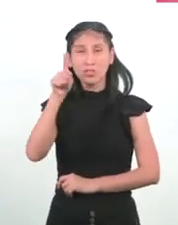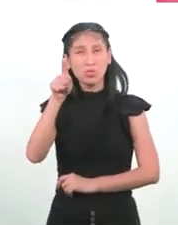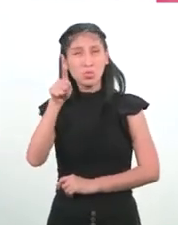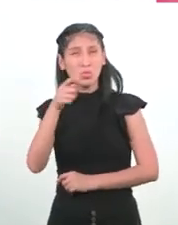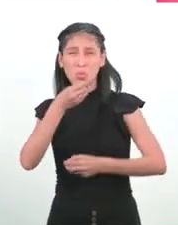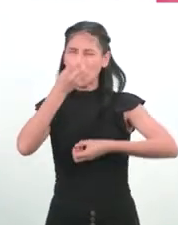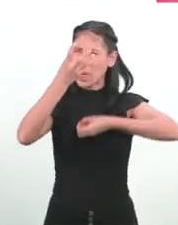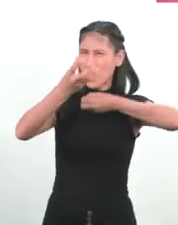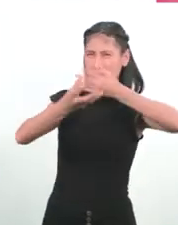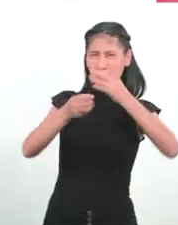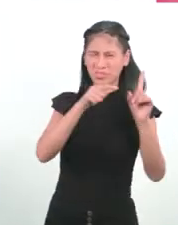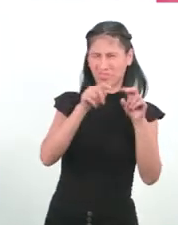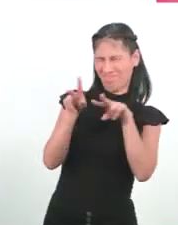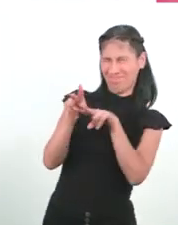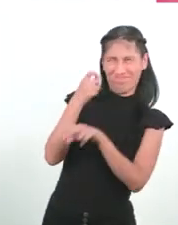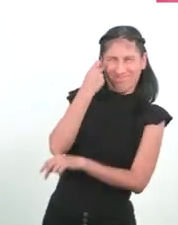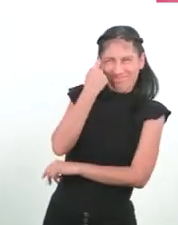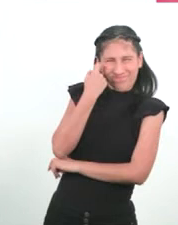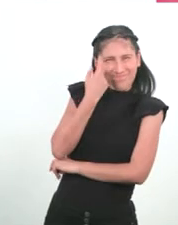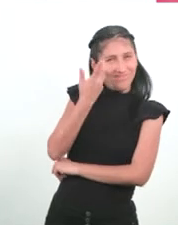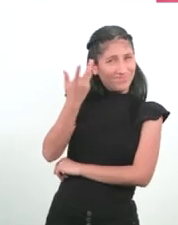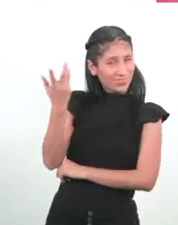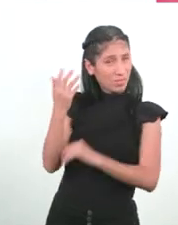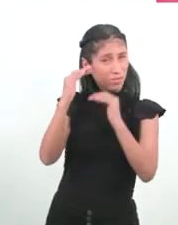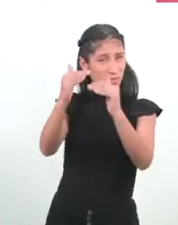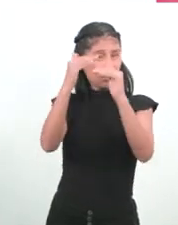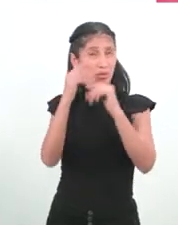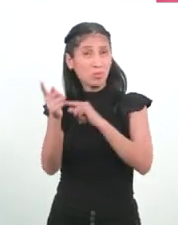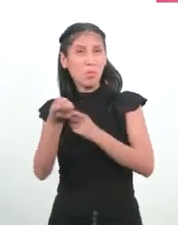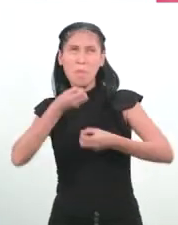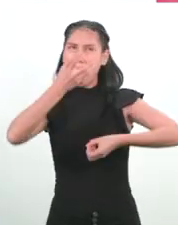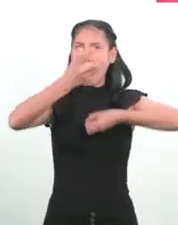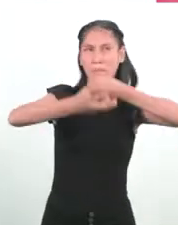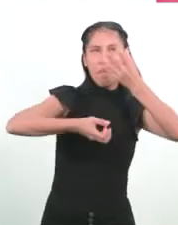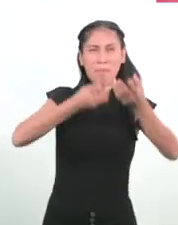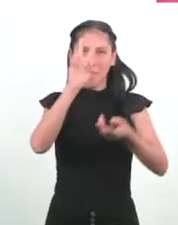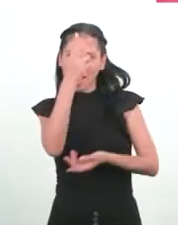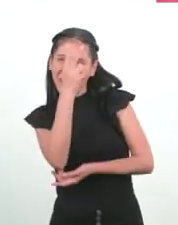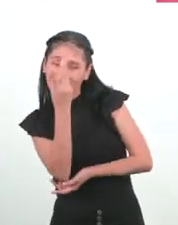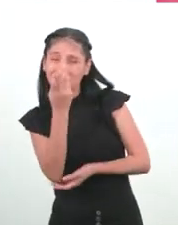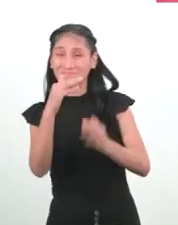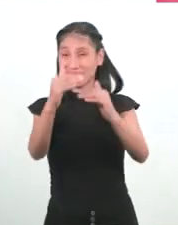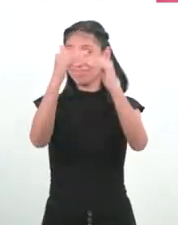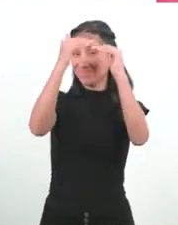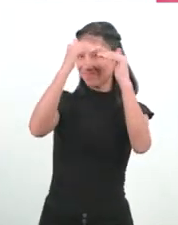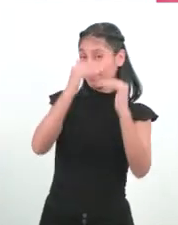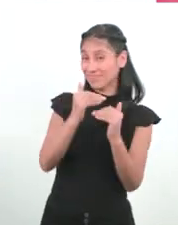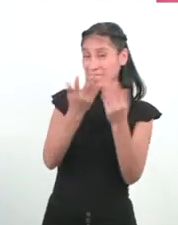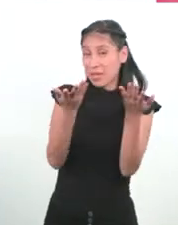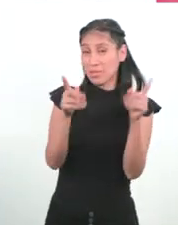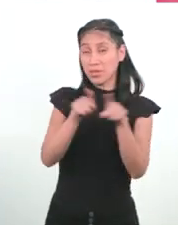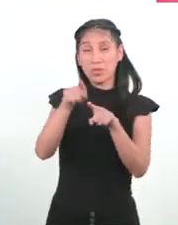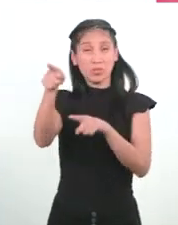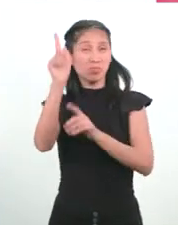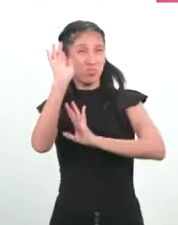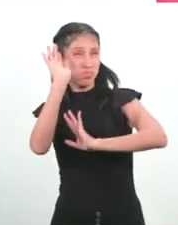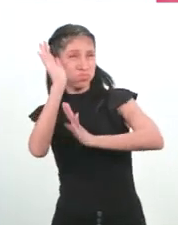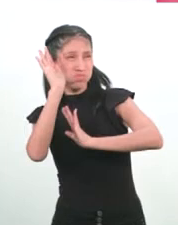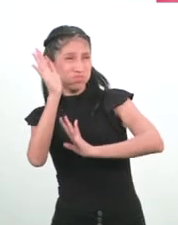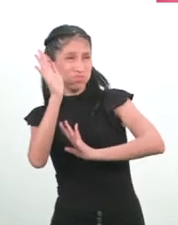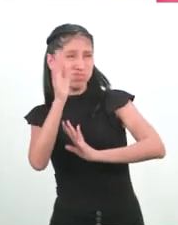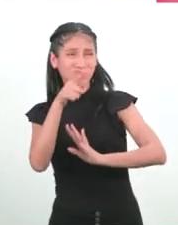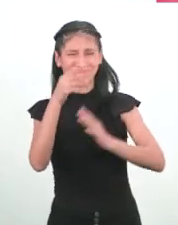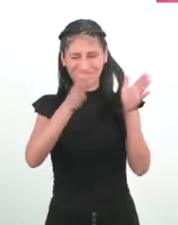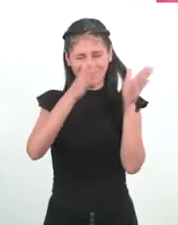mensaje no ha sido claro, o porque aún no tienes claro tu emprendimiento. Otra de las razones puede ser porque tu discurso no ha estado